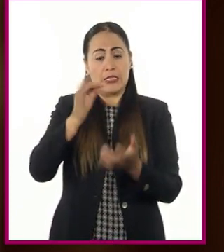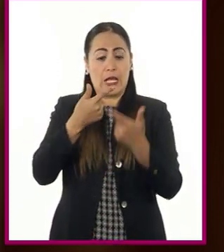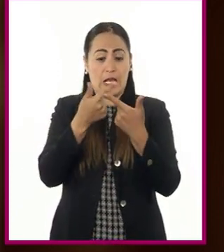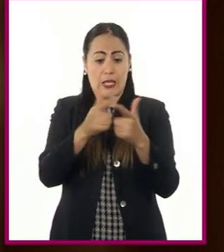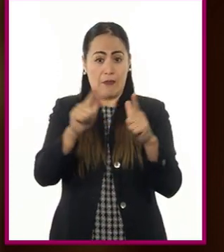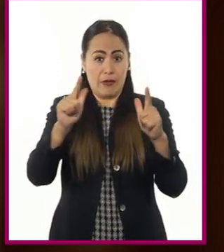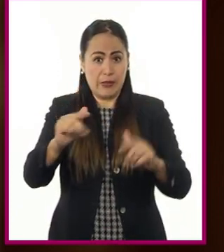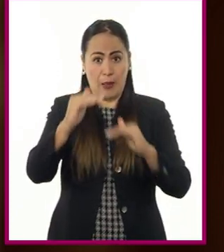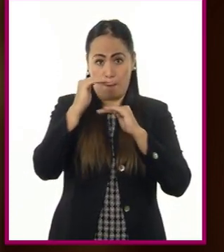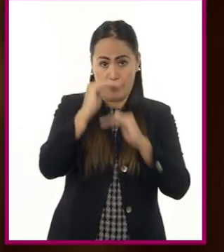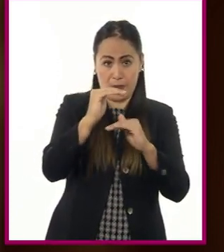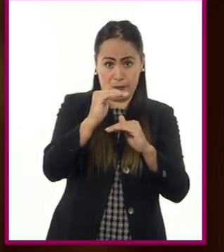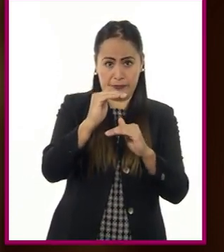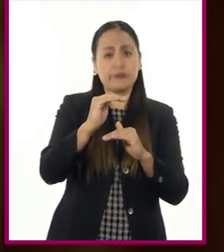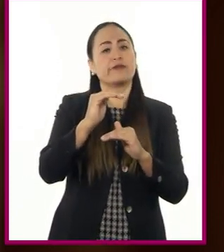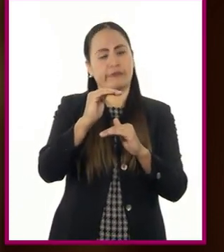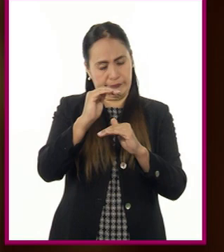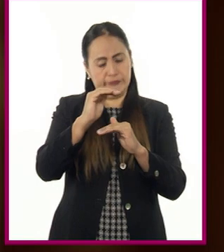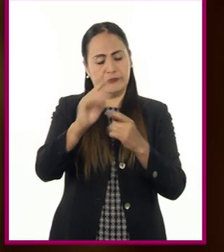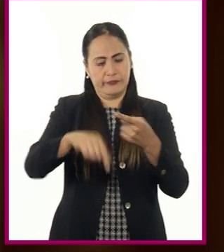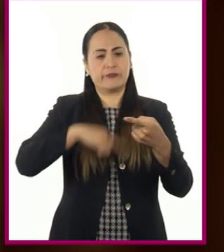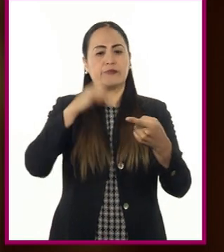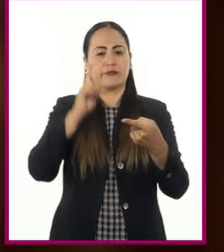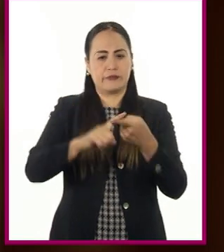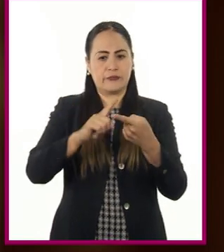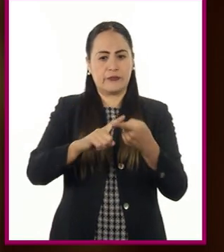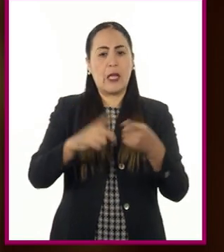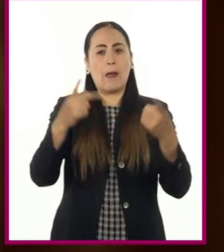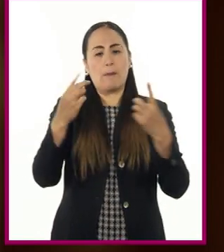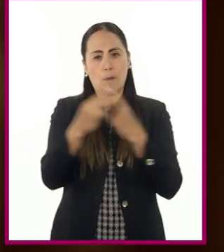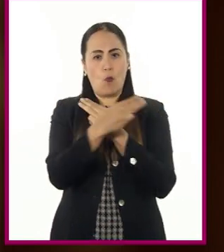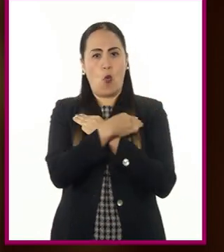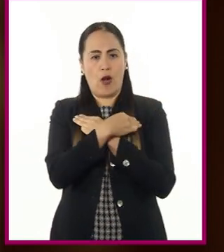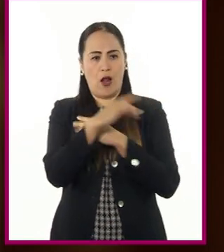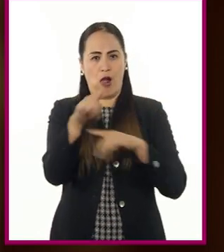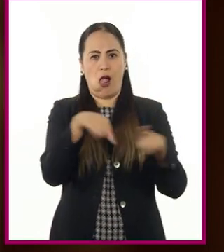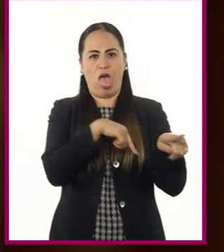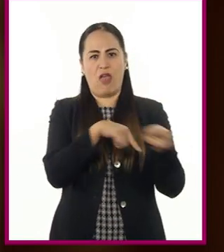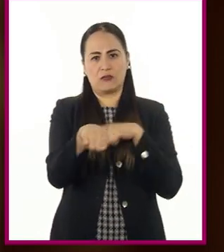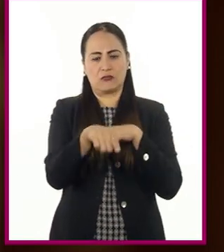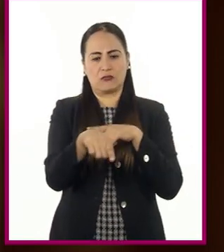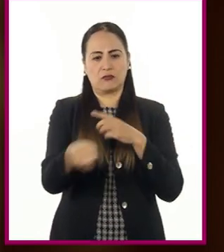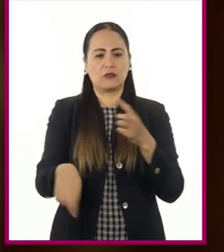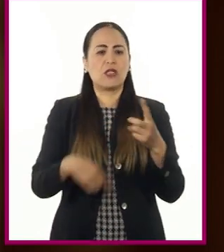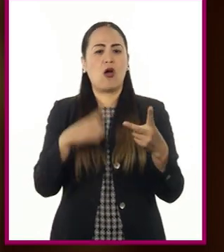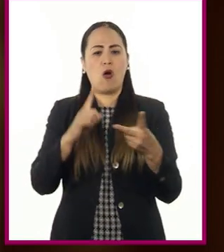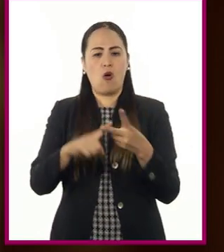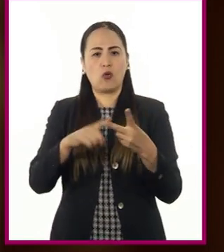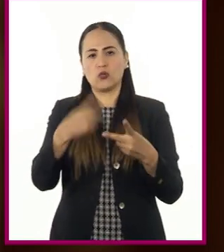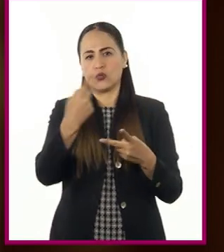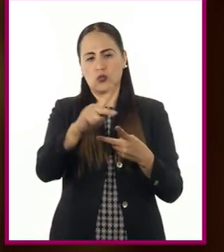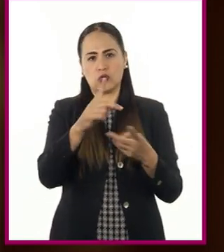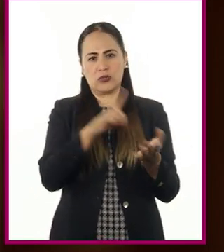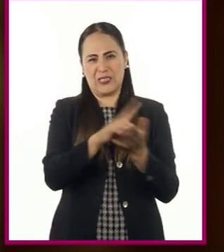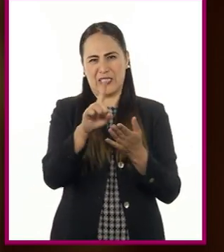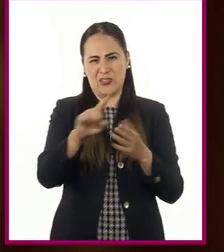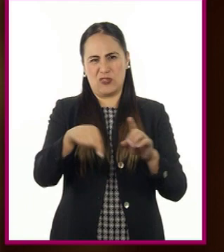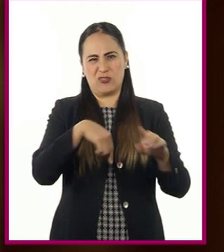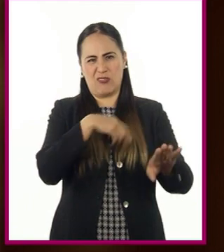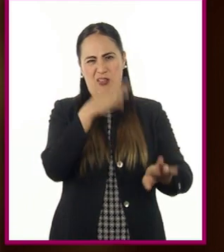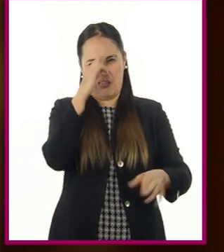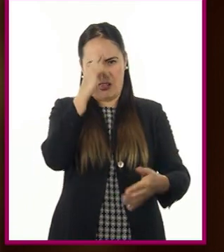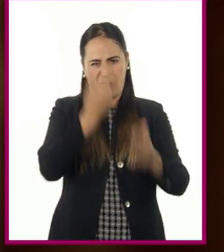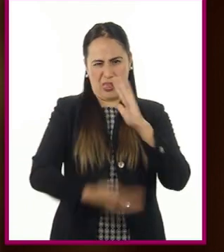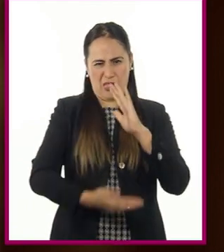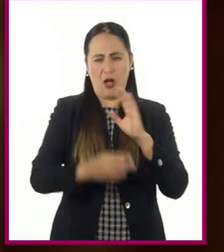se puede limitar. Estas son cuando se ataca a lo moral, por afectar a los derechos de otra persona, por provocar algún